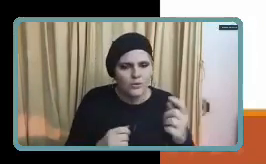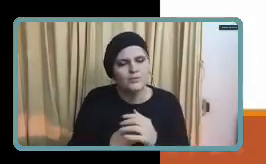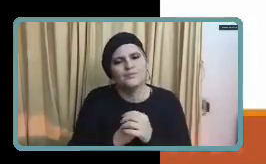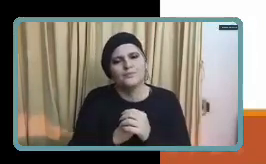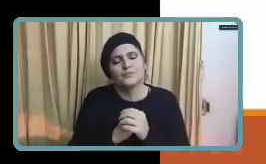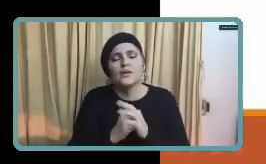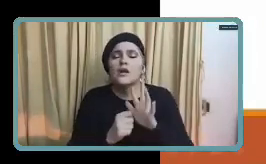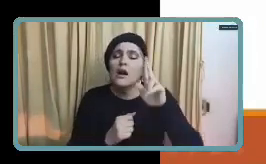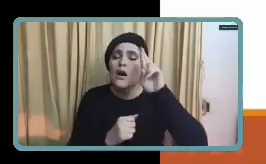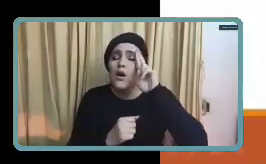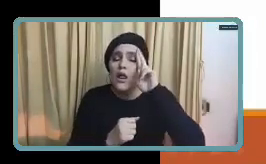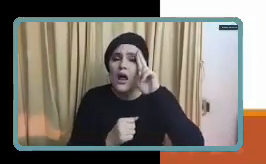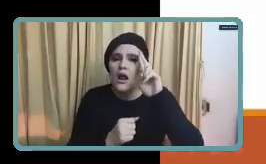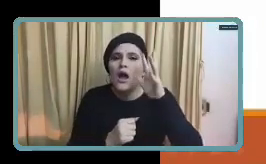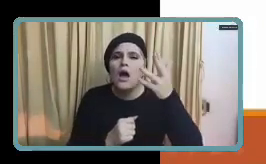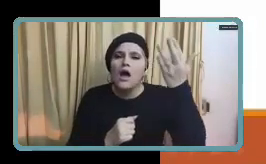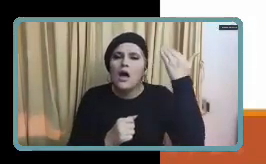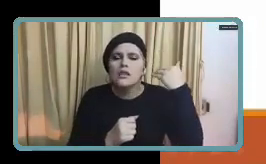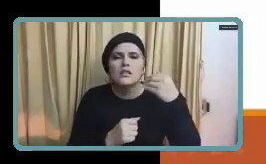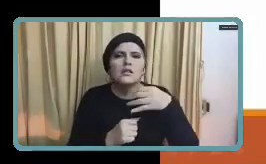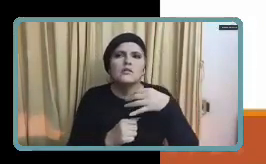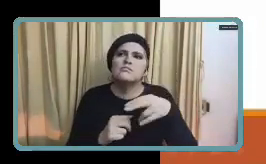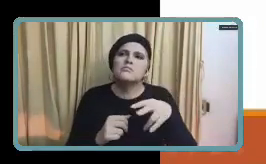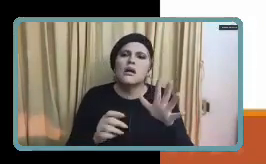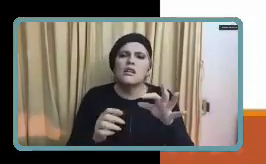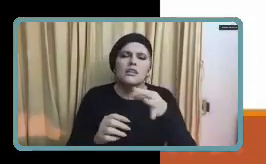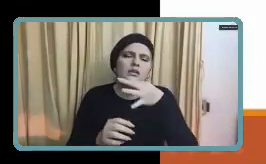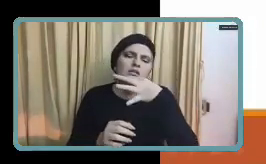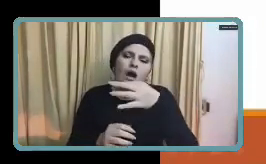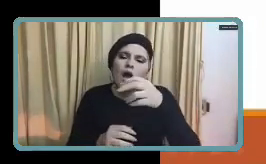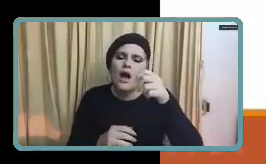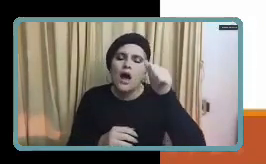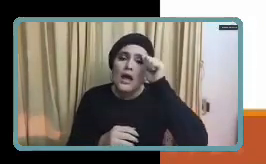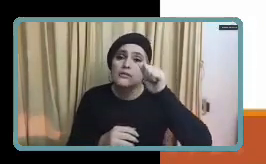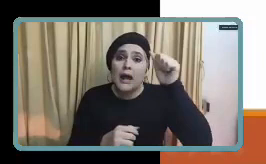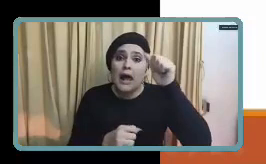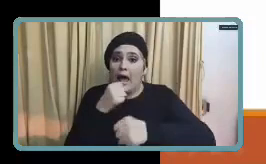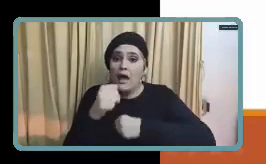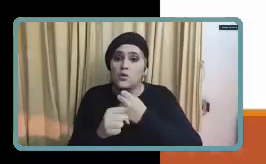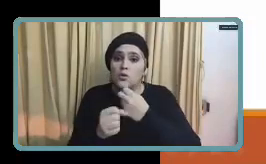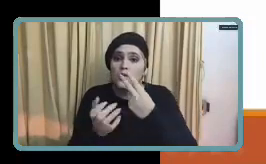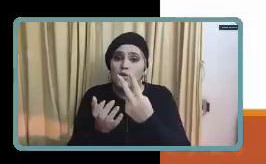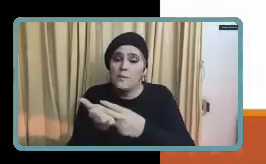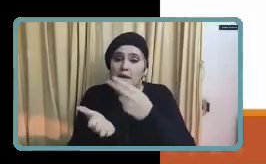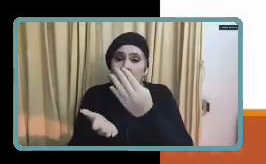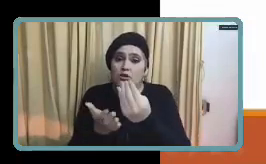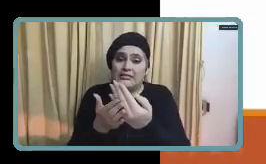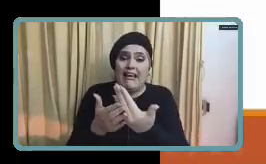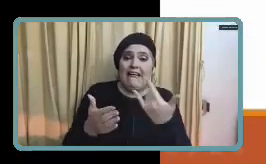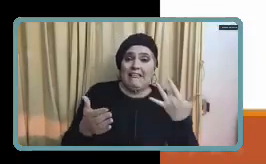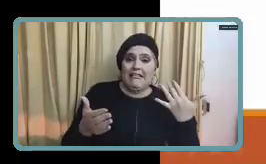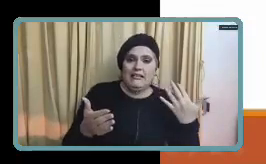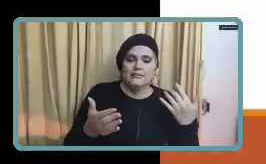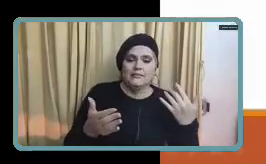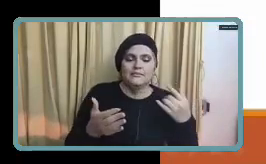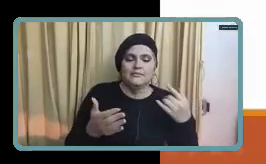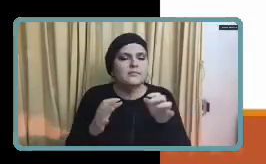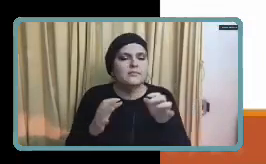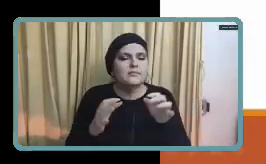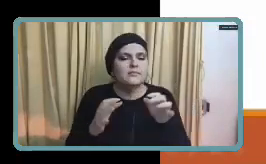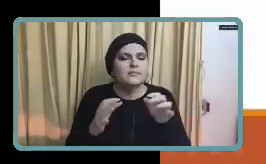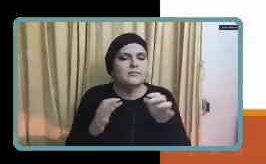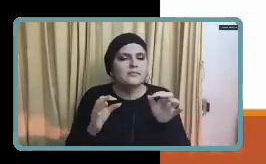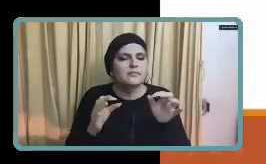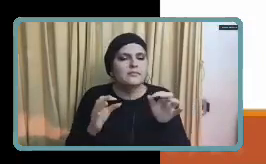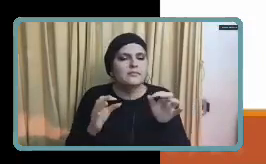de Asperger, se hablaba que en la clasificación antes del 2014, que tenía que las personas para hablar de Asperger tenían que